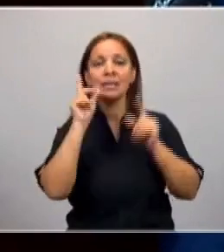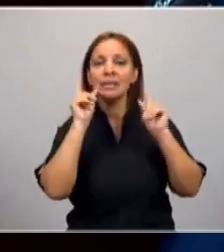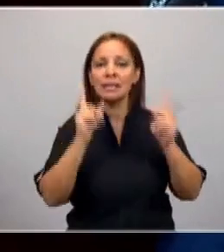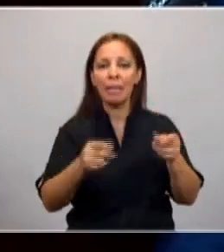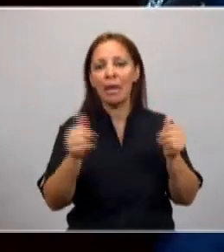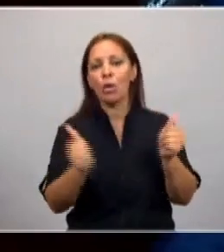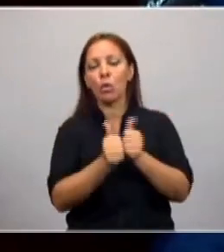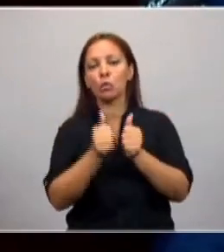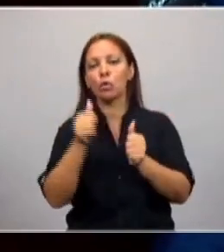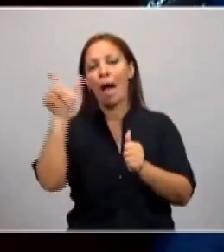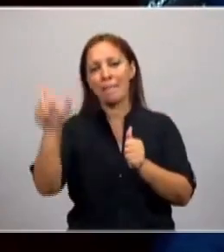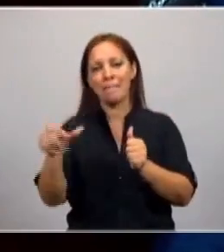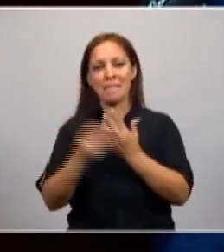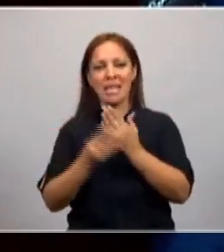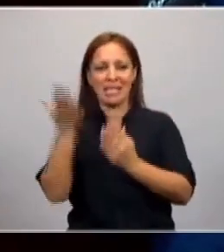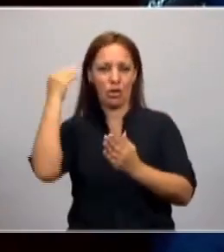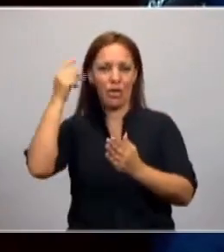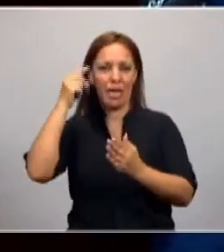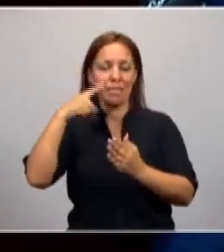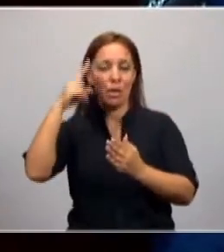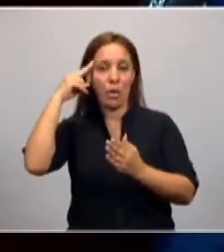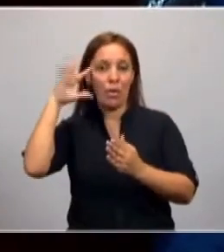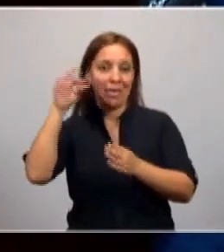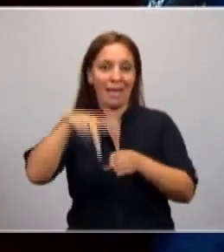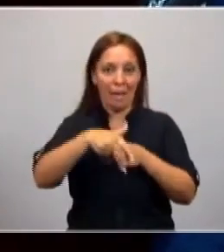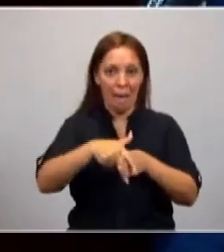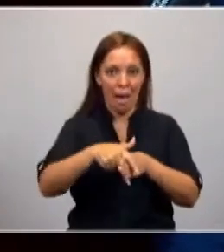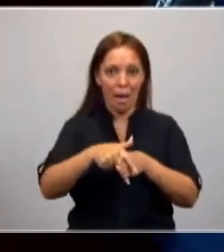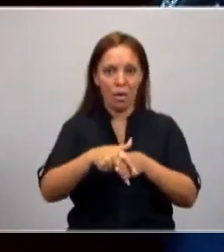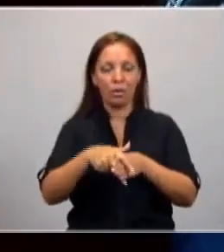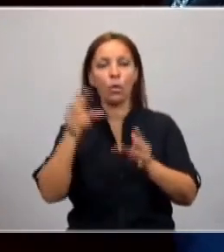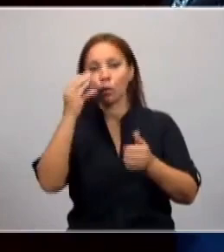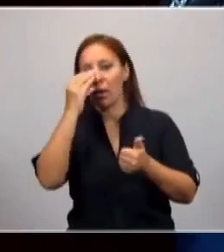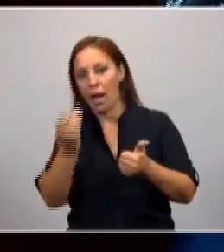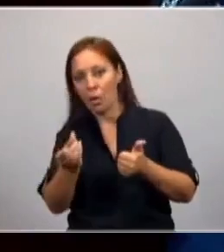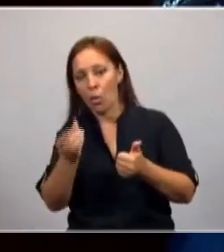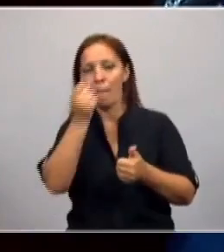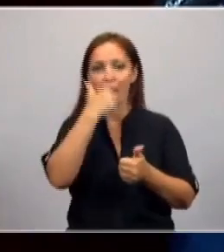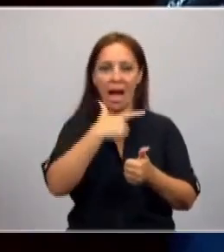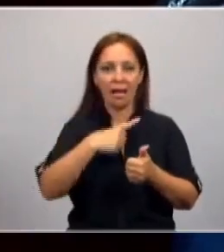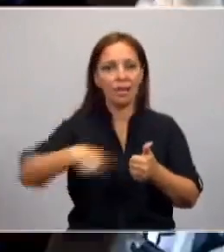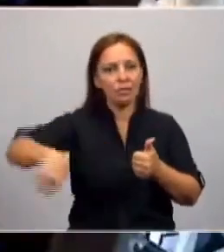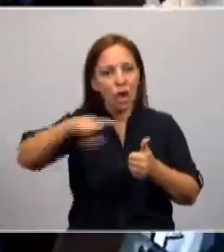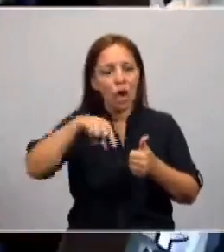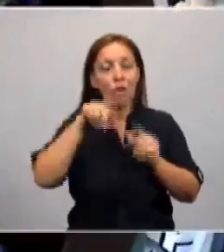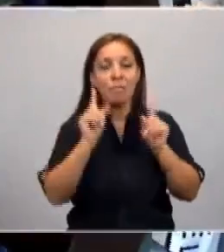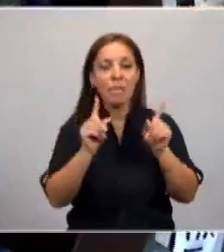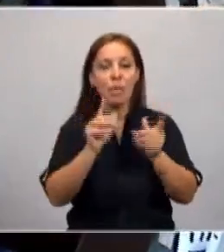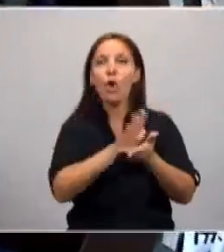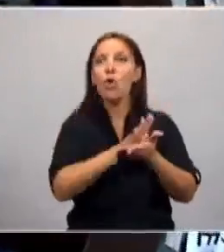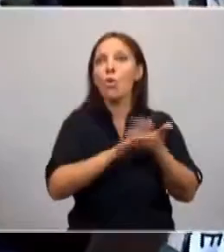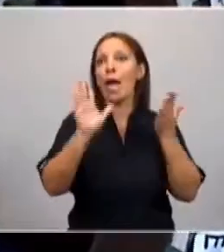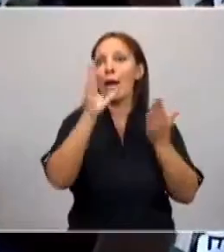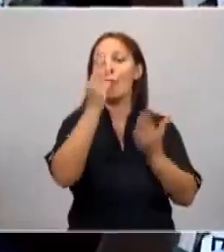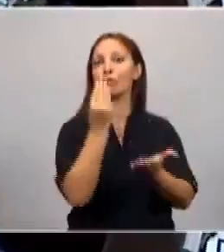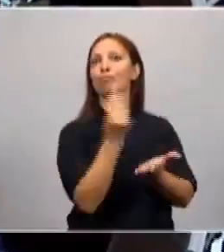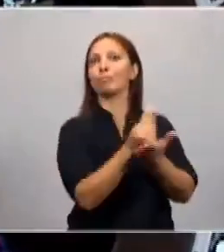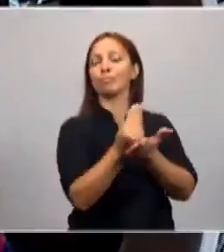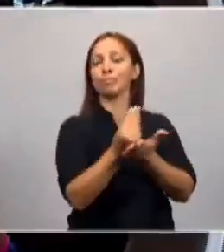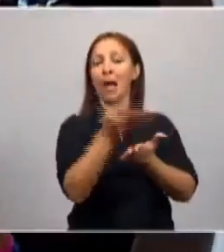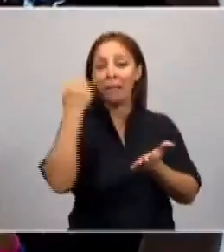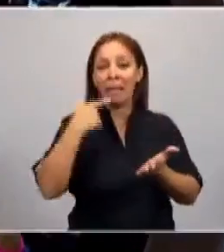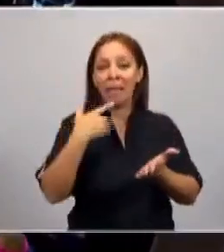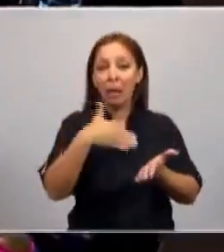junto a Cavallo en los 90, en De la Rúa y en Macri. ¿Estos son los nuevos funcionarios que prometió? Por eso